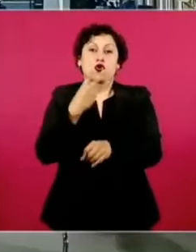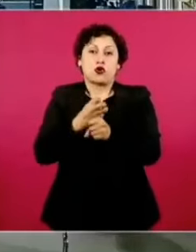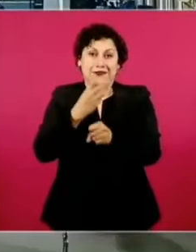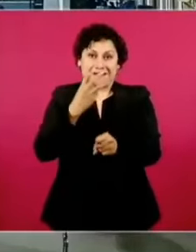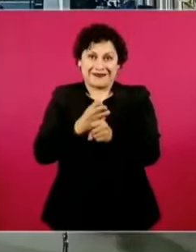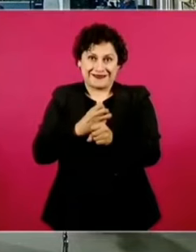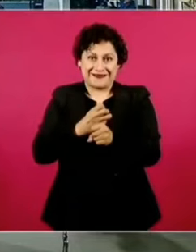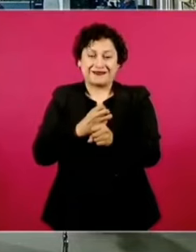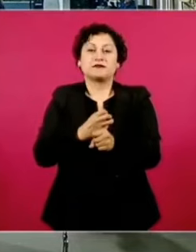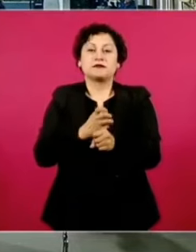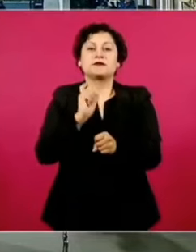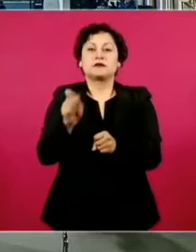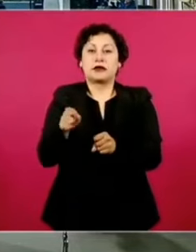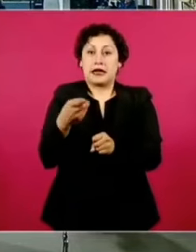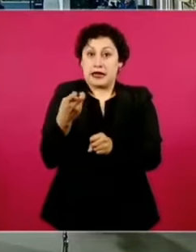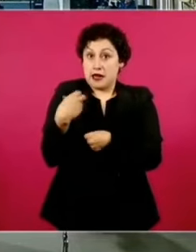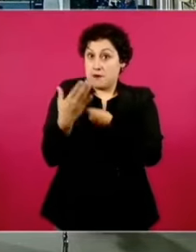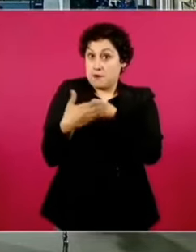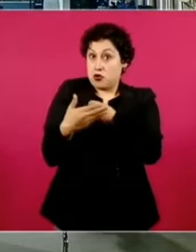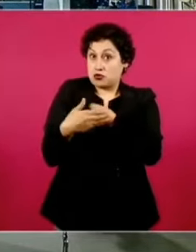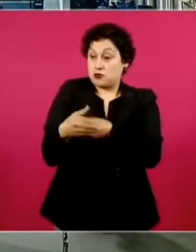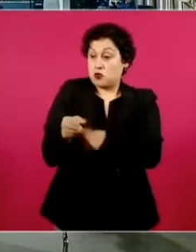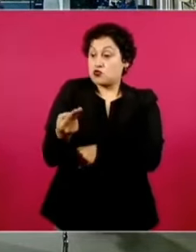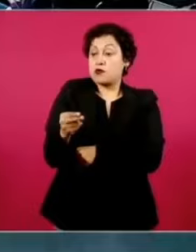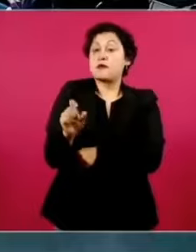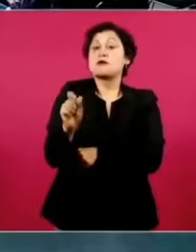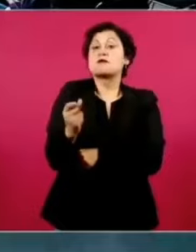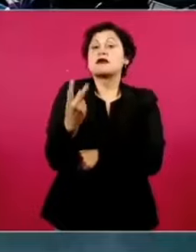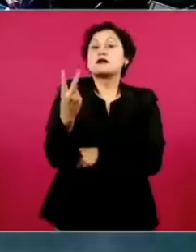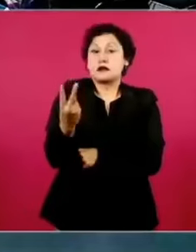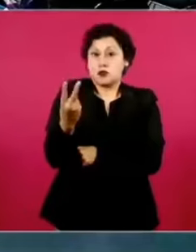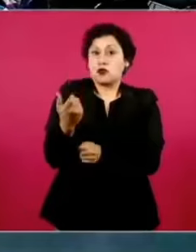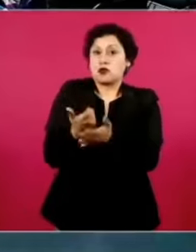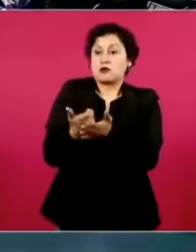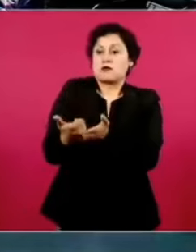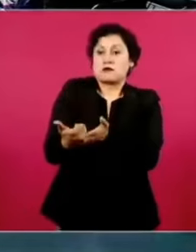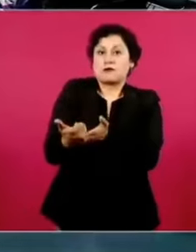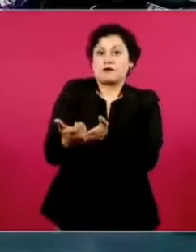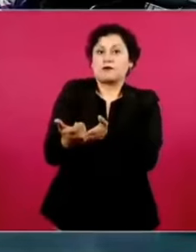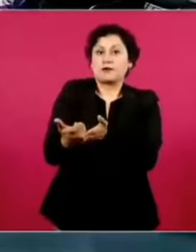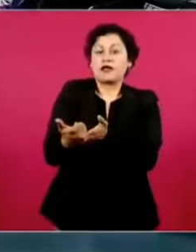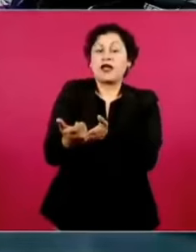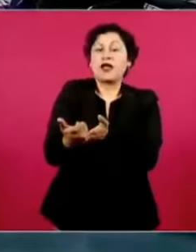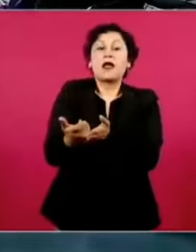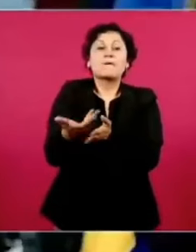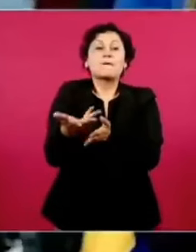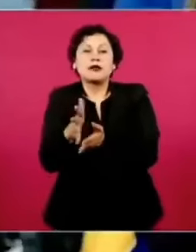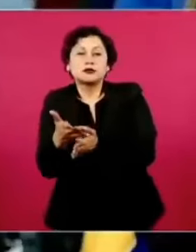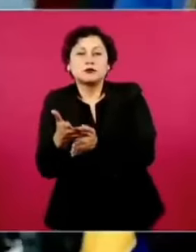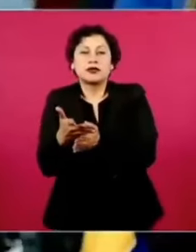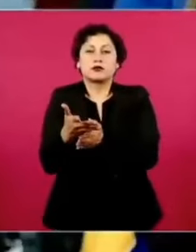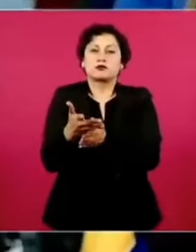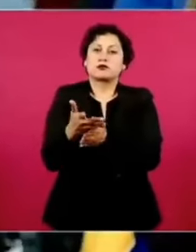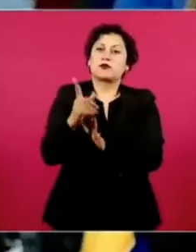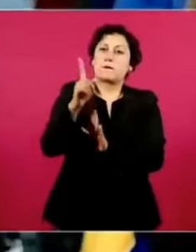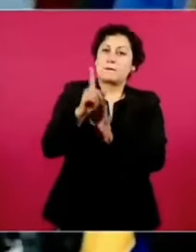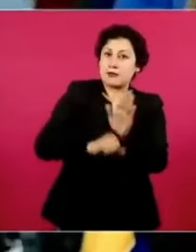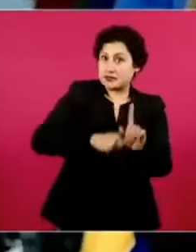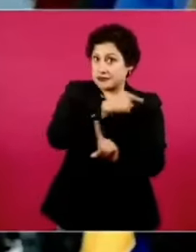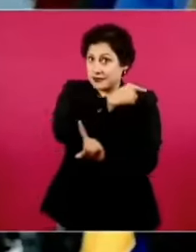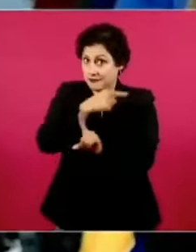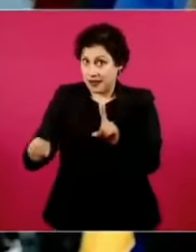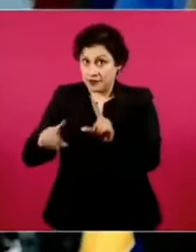de noviembre y que asciende a mes y medio de salario. Entonces, pues algunos de estos empleados,